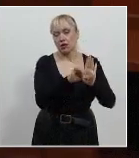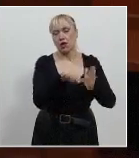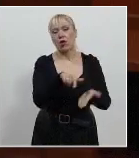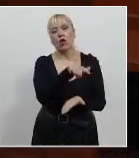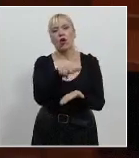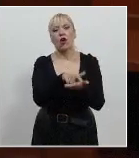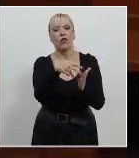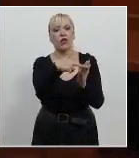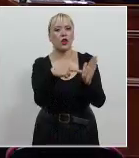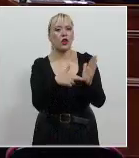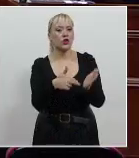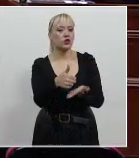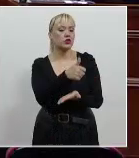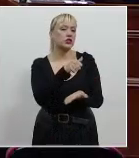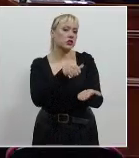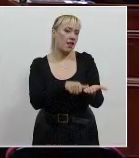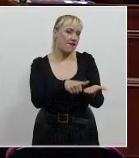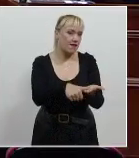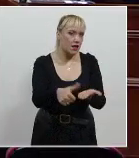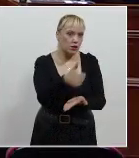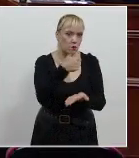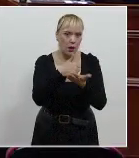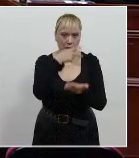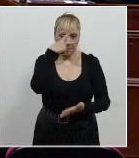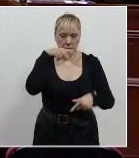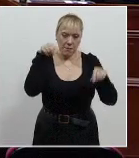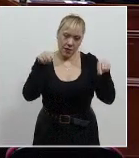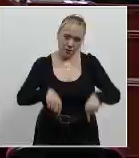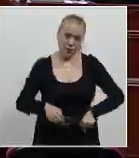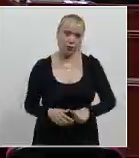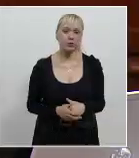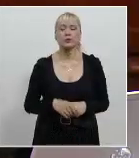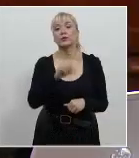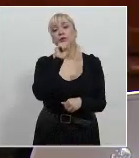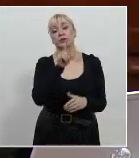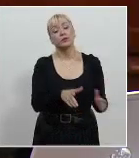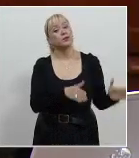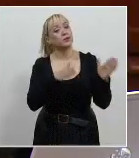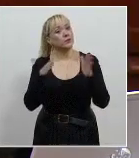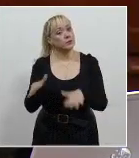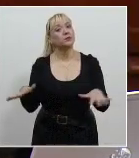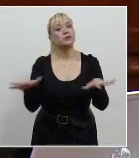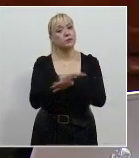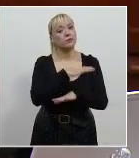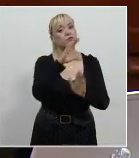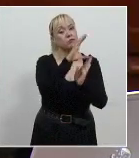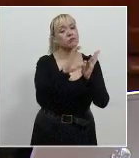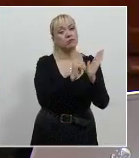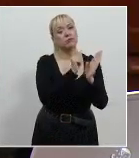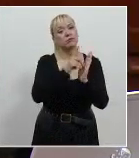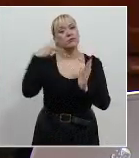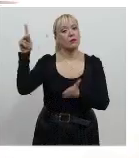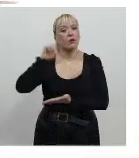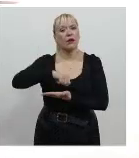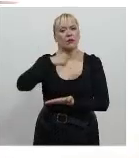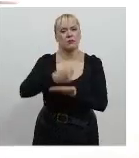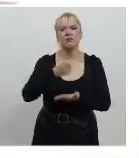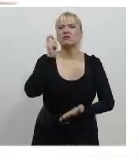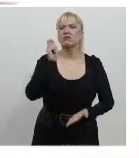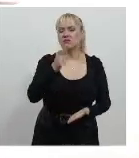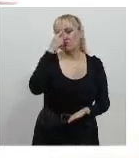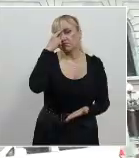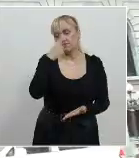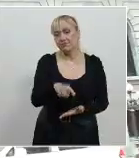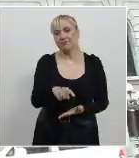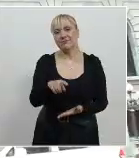hoy Ciudad de México. Al resolver otra acción, la Corte determinó válidas las modificaciones a la Constitución de Tamaulipas sobre el procedimiento